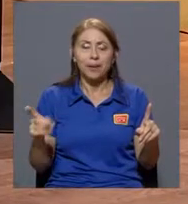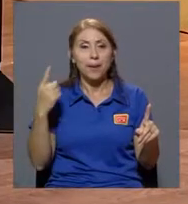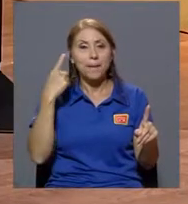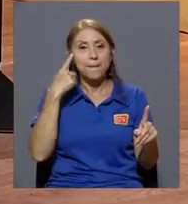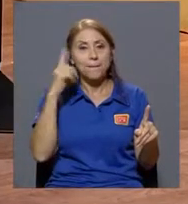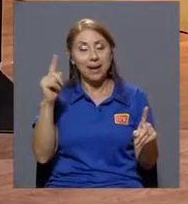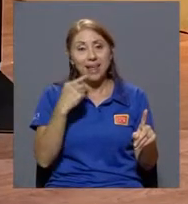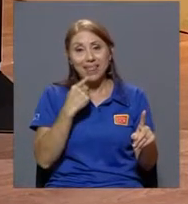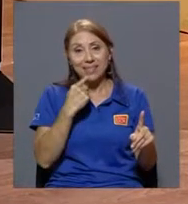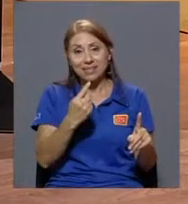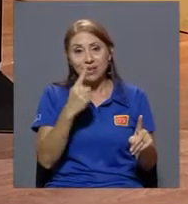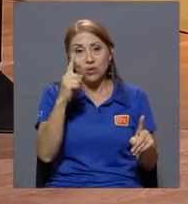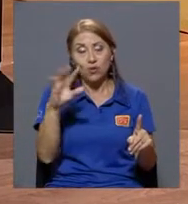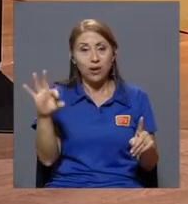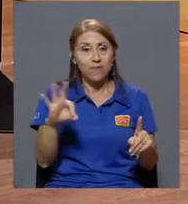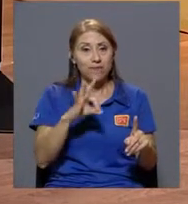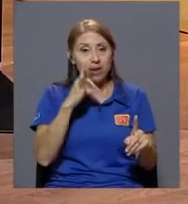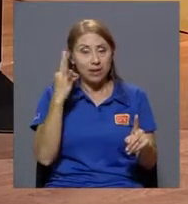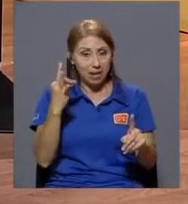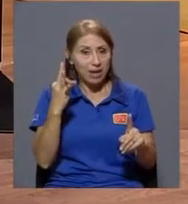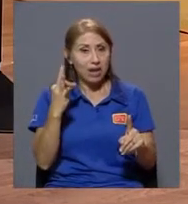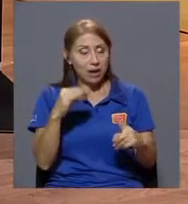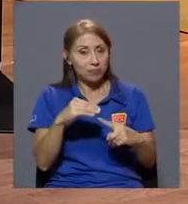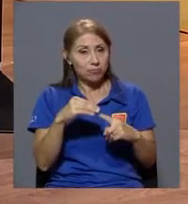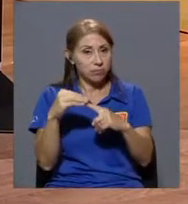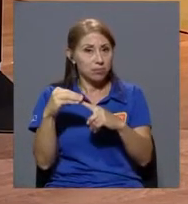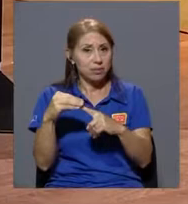para decirlo de una manera tautológica,